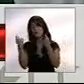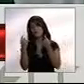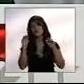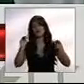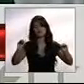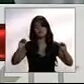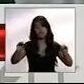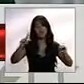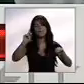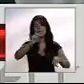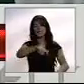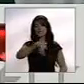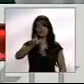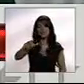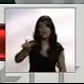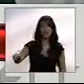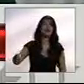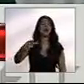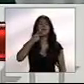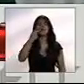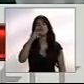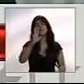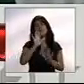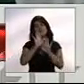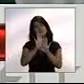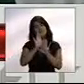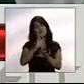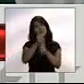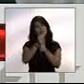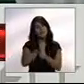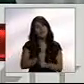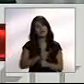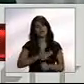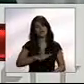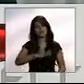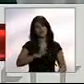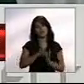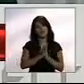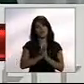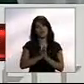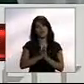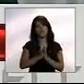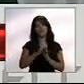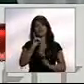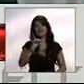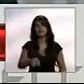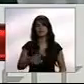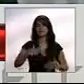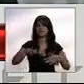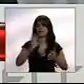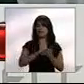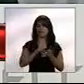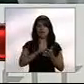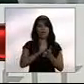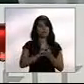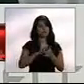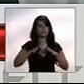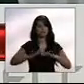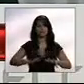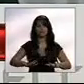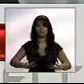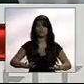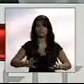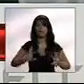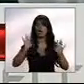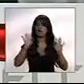la ciudadanía toda, a esperar ese primer boletín igualmente, en serenidad, en tranquilidad, como